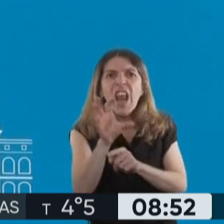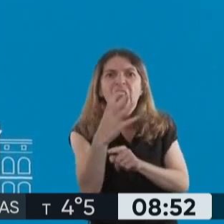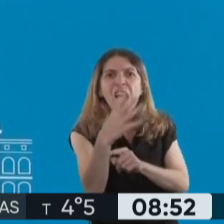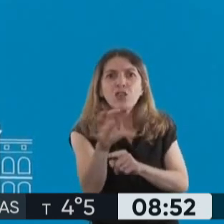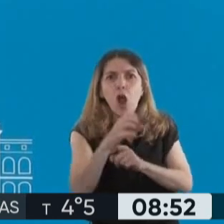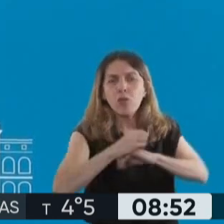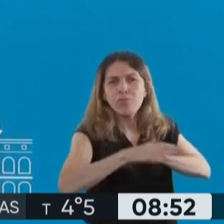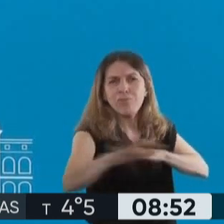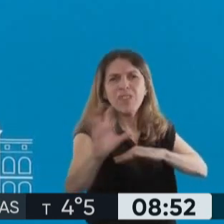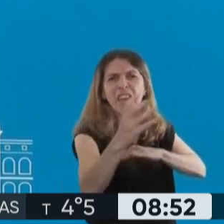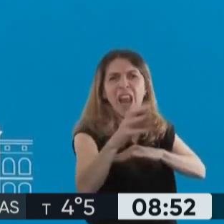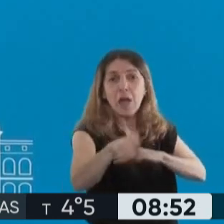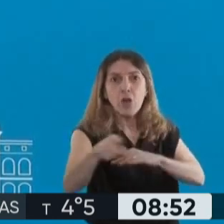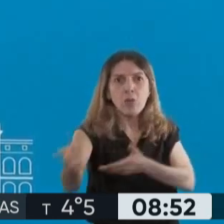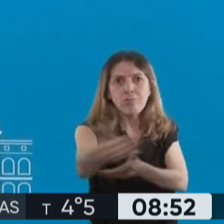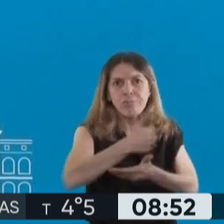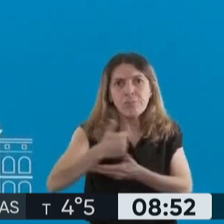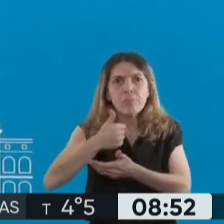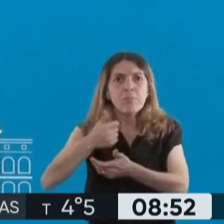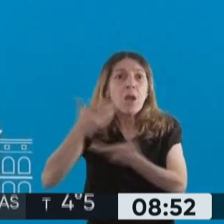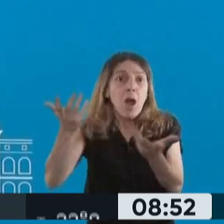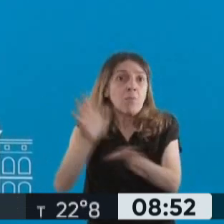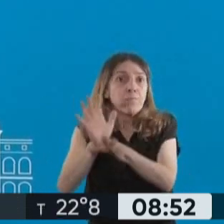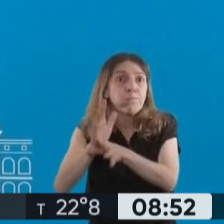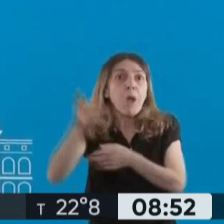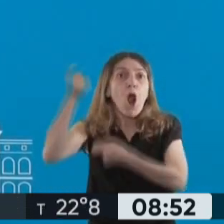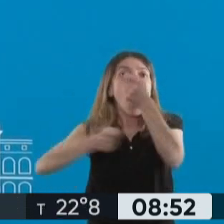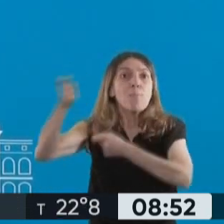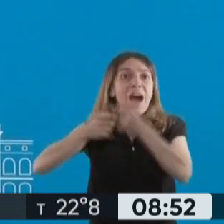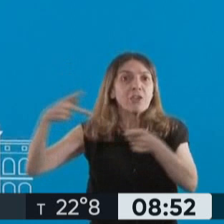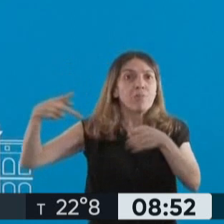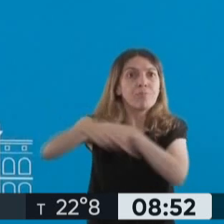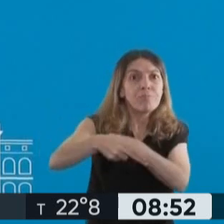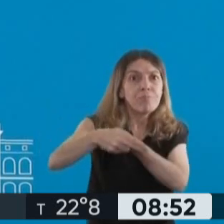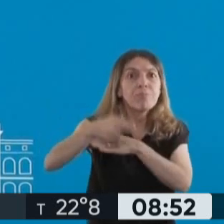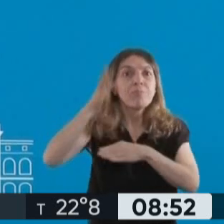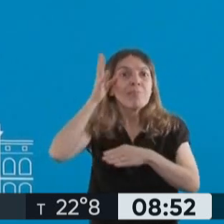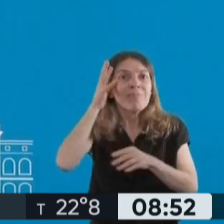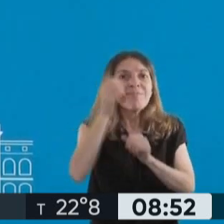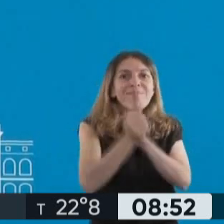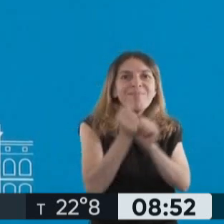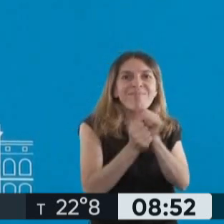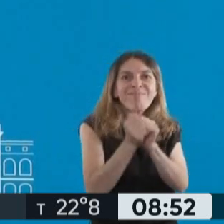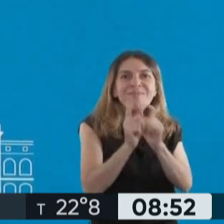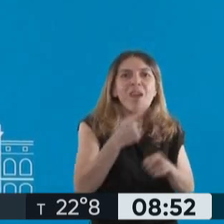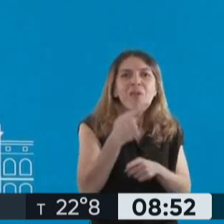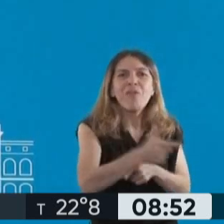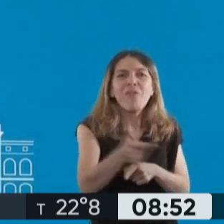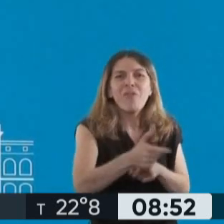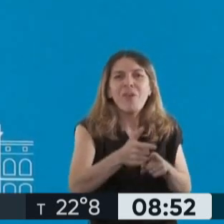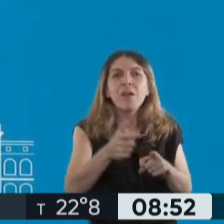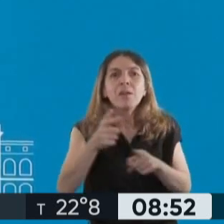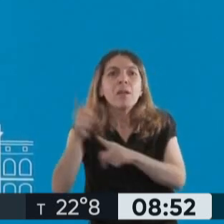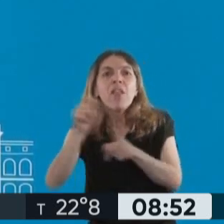sumémosle a esto que está cortado el comercio internacional y que entonces Rusia produce los fertilizantes que usan los agricultores en Brasil. Entonces